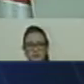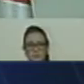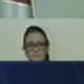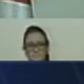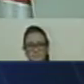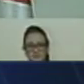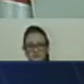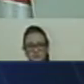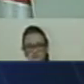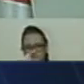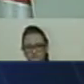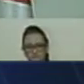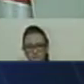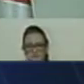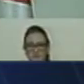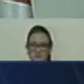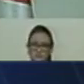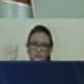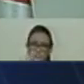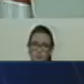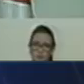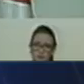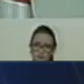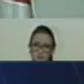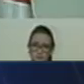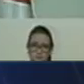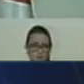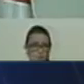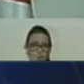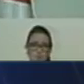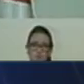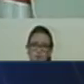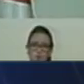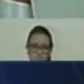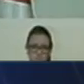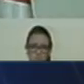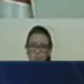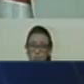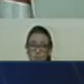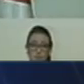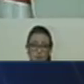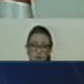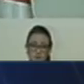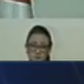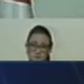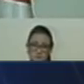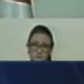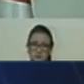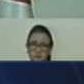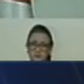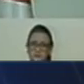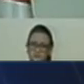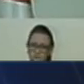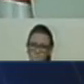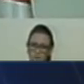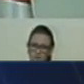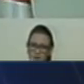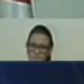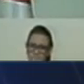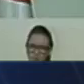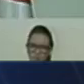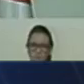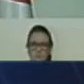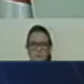Venezuela. Cuando te digo esto es porque es el único lugar del mundo donde esto se está haciendo. Proteger el empleo, proteger a